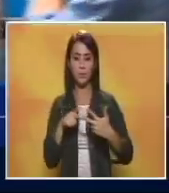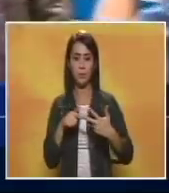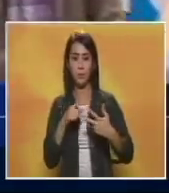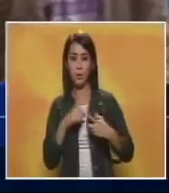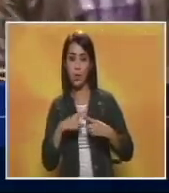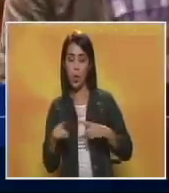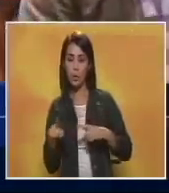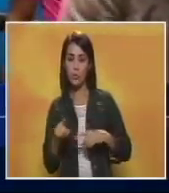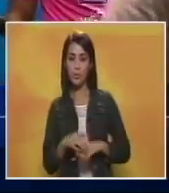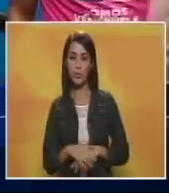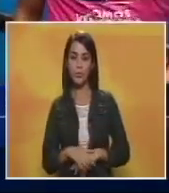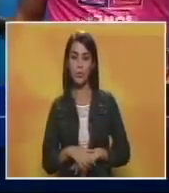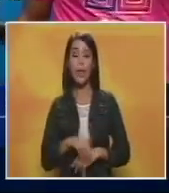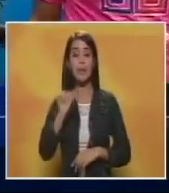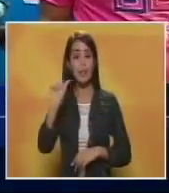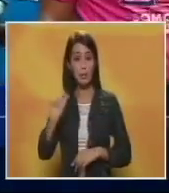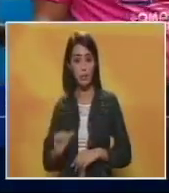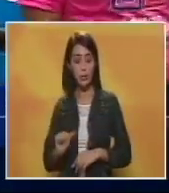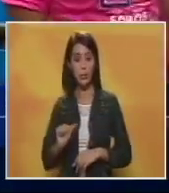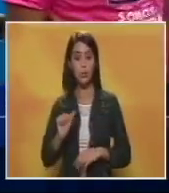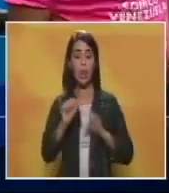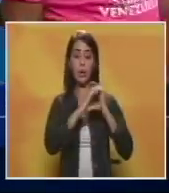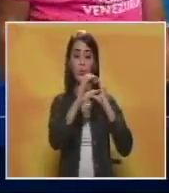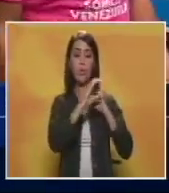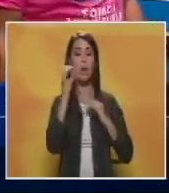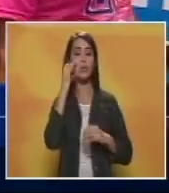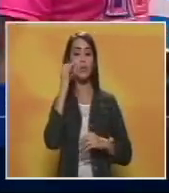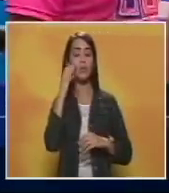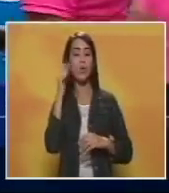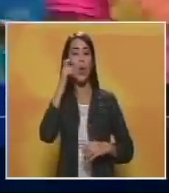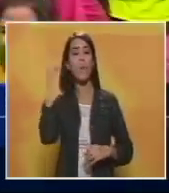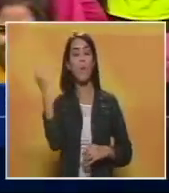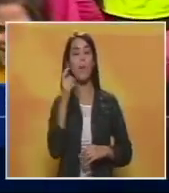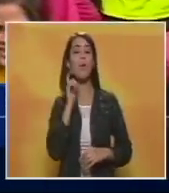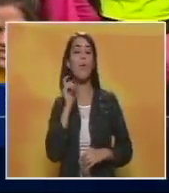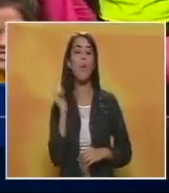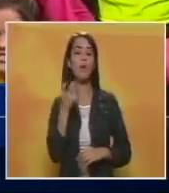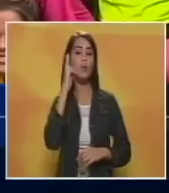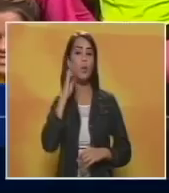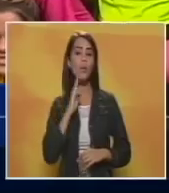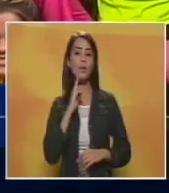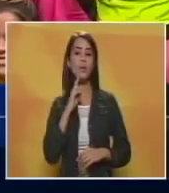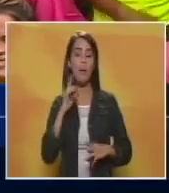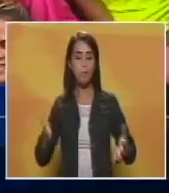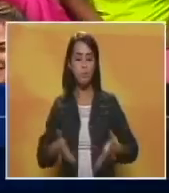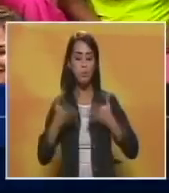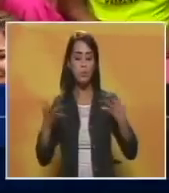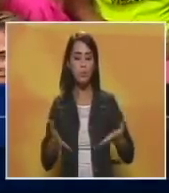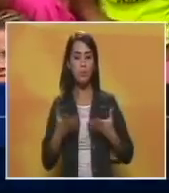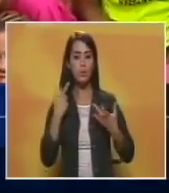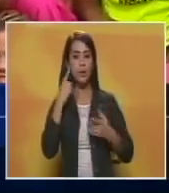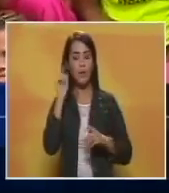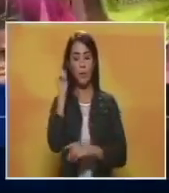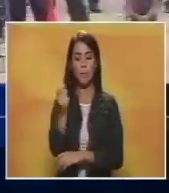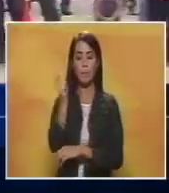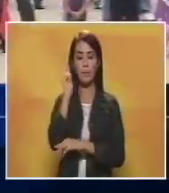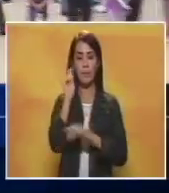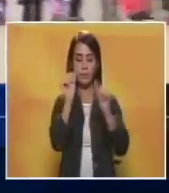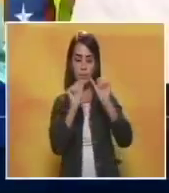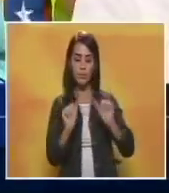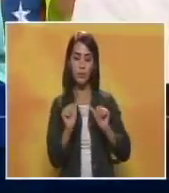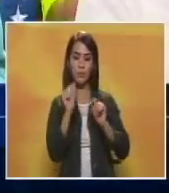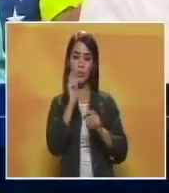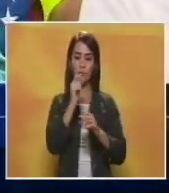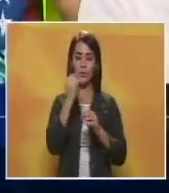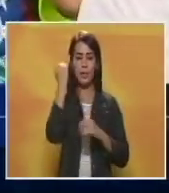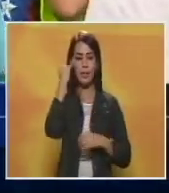ruta del sur del autobús azul se encontró con pueblos originarios de Guárico y Bolívar para promover la activación de la pesca, la artesanía y la